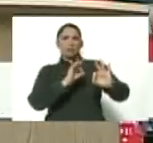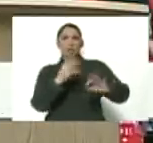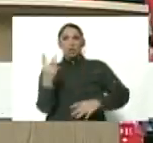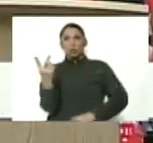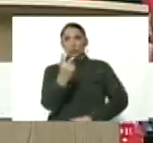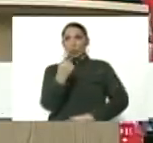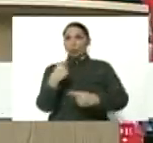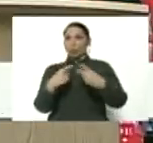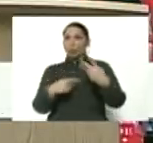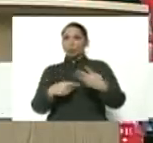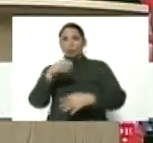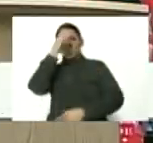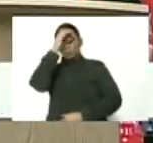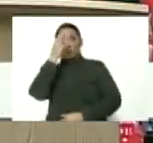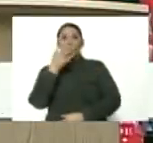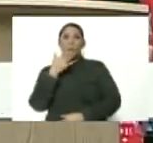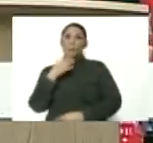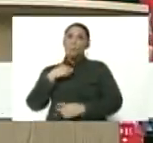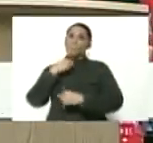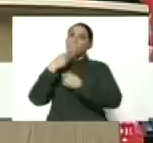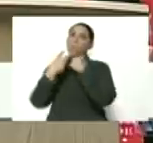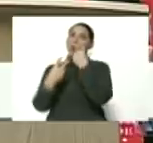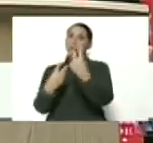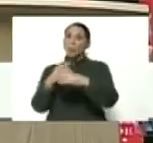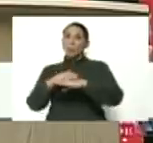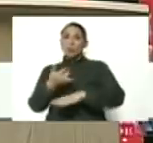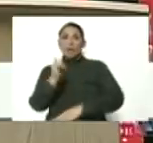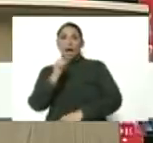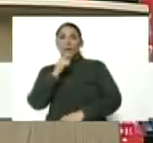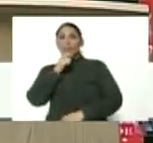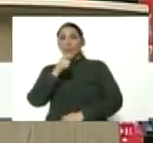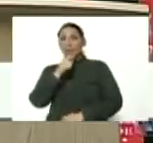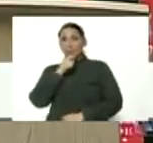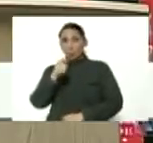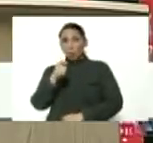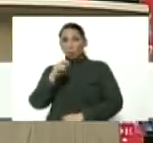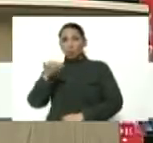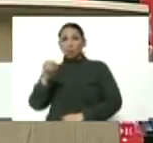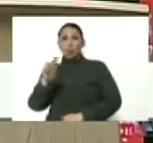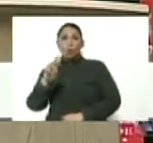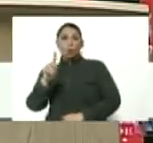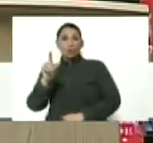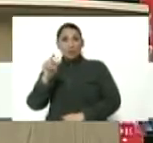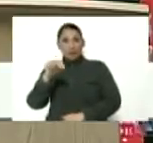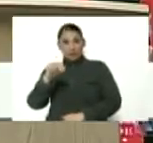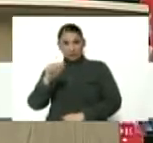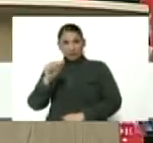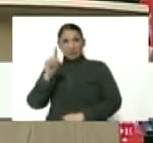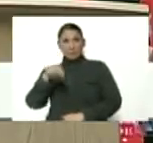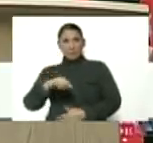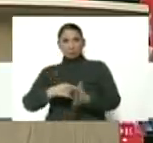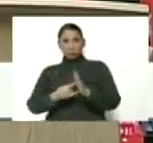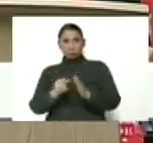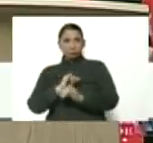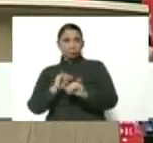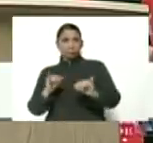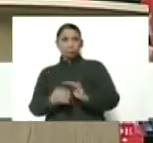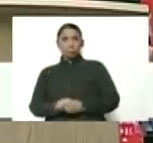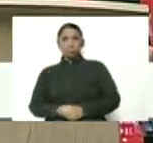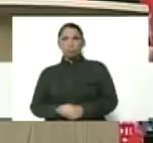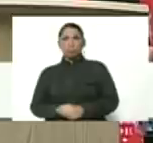va a ser con ellas. La primera es su voz, porque hay un testimonio. Jordan Woodruff, por supuesto, notando ya